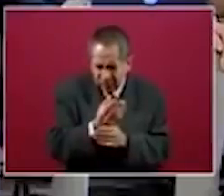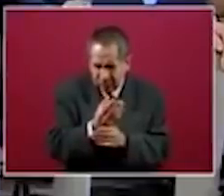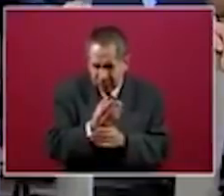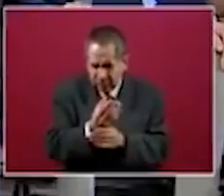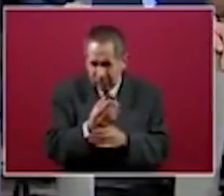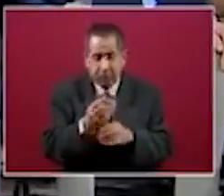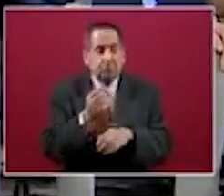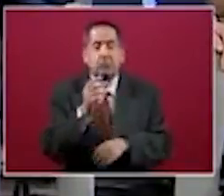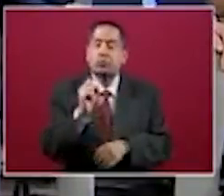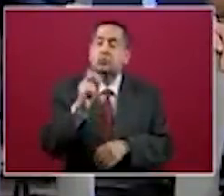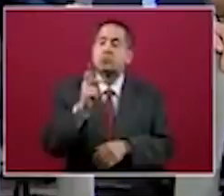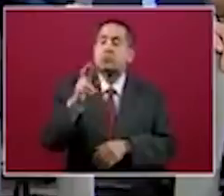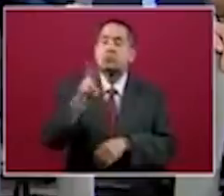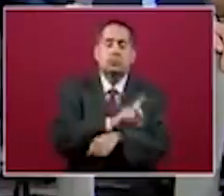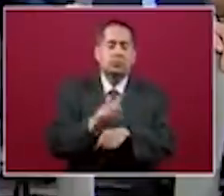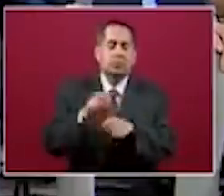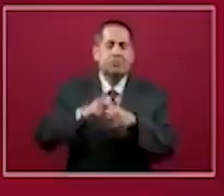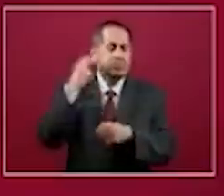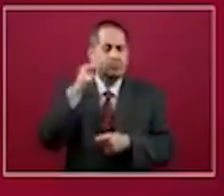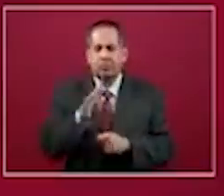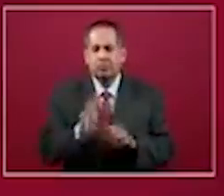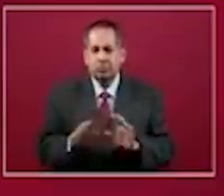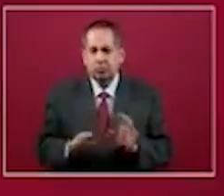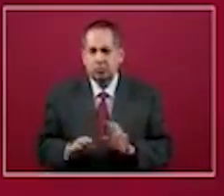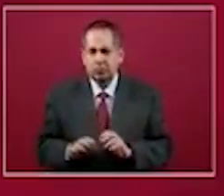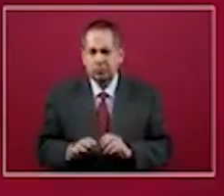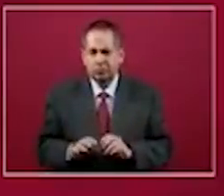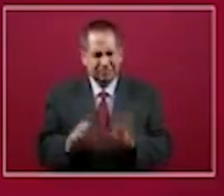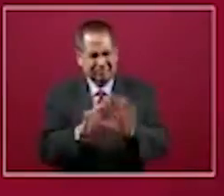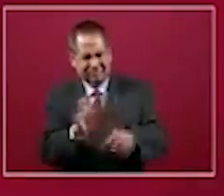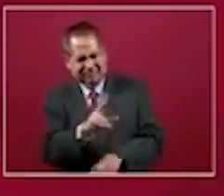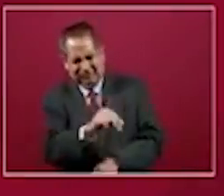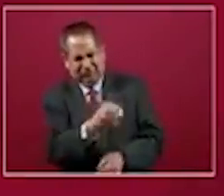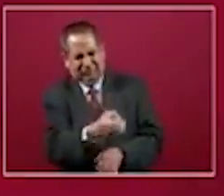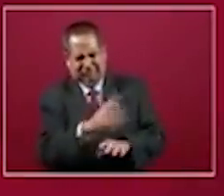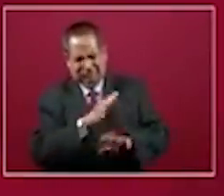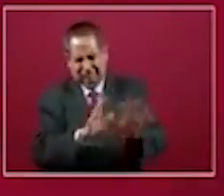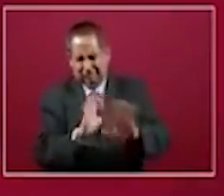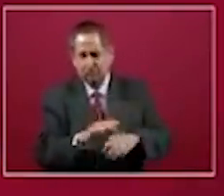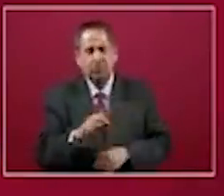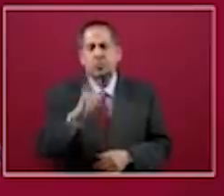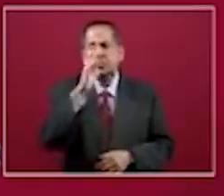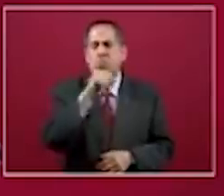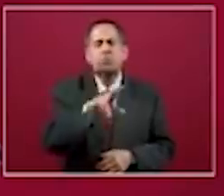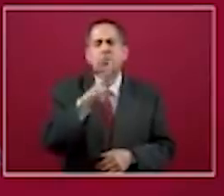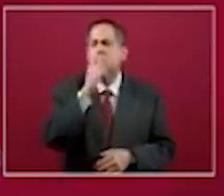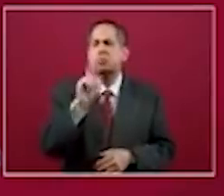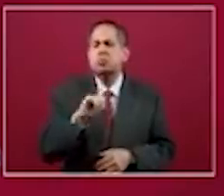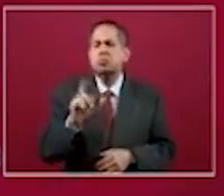Sí. El superdelegado que le llaman ahora en Veracruz. No. Que estaba no recibiendo eso, más. Superdelegado. Sí, no, el delegado no pueden, especial de no su pueden,